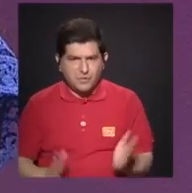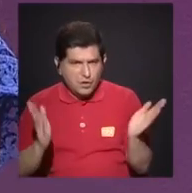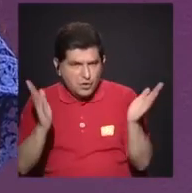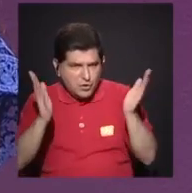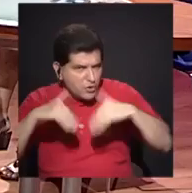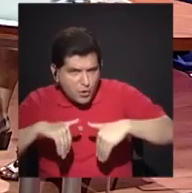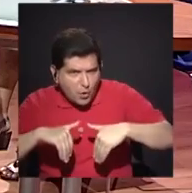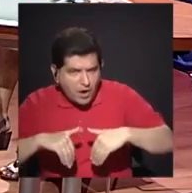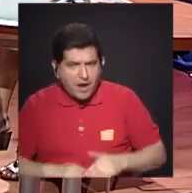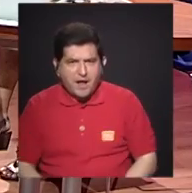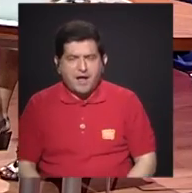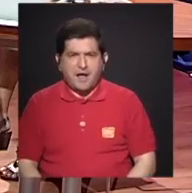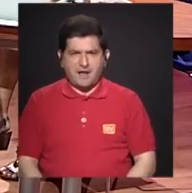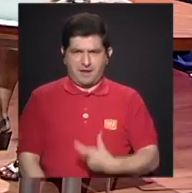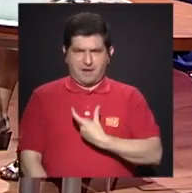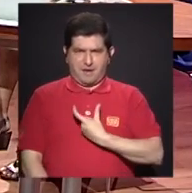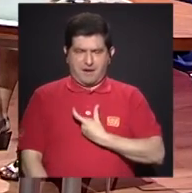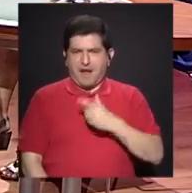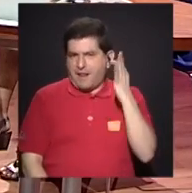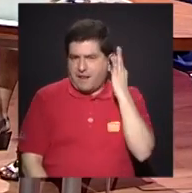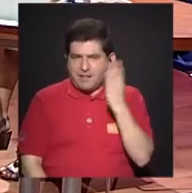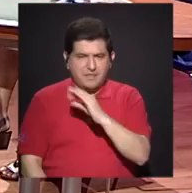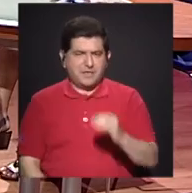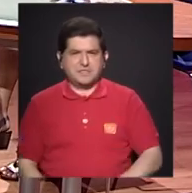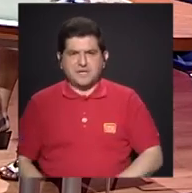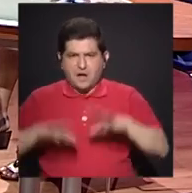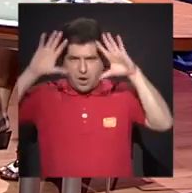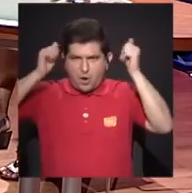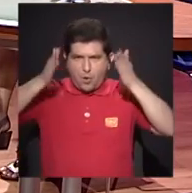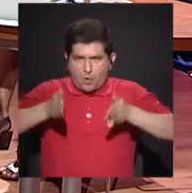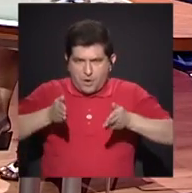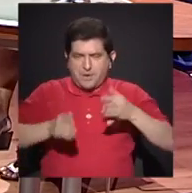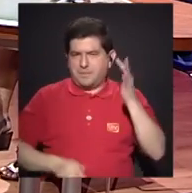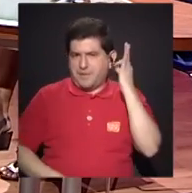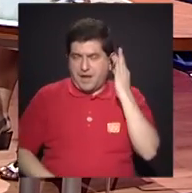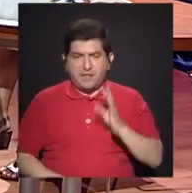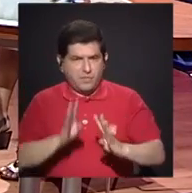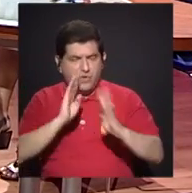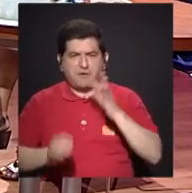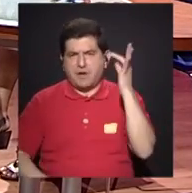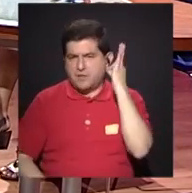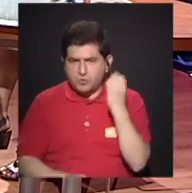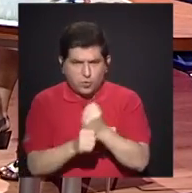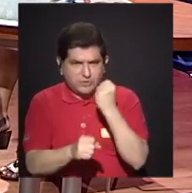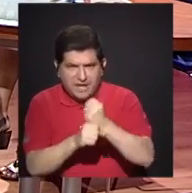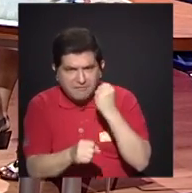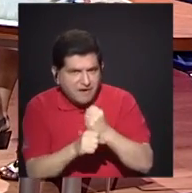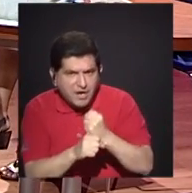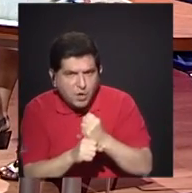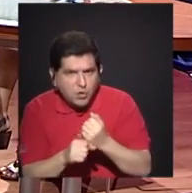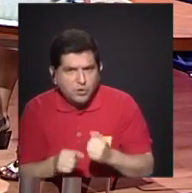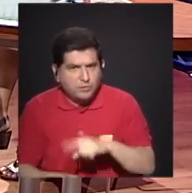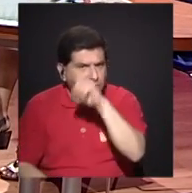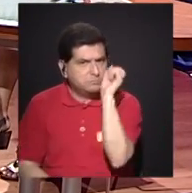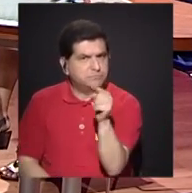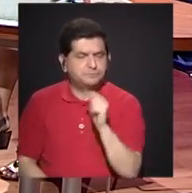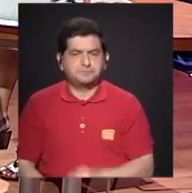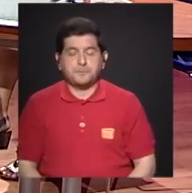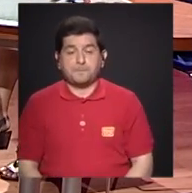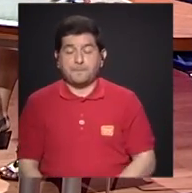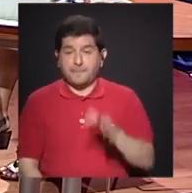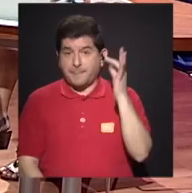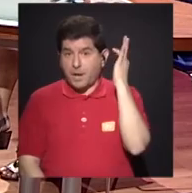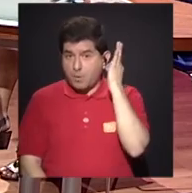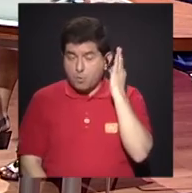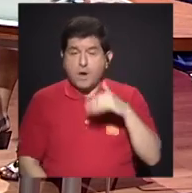existe alcaldesa o embajadora aludiendo a una mujer desempeñando ese cargo? Pues cuando las